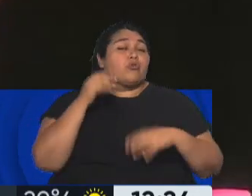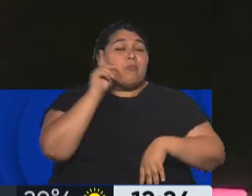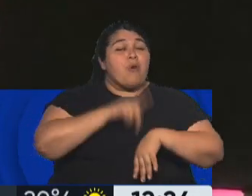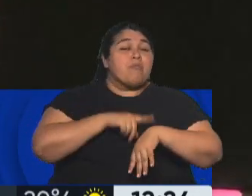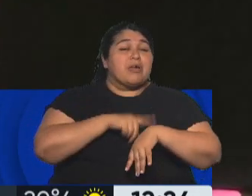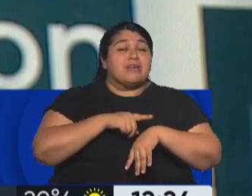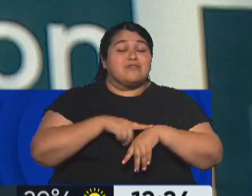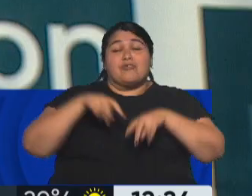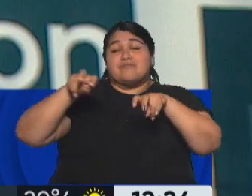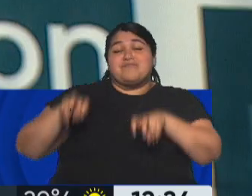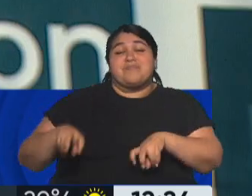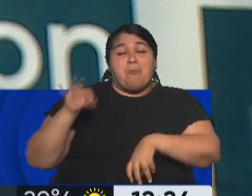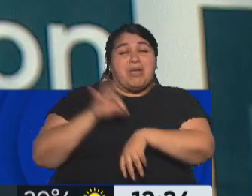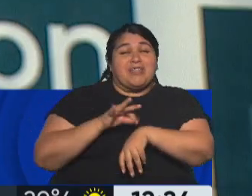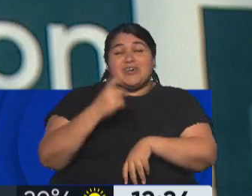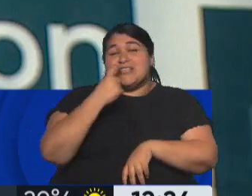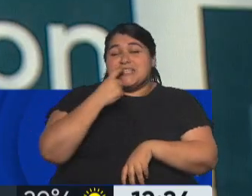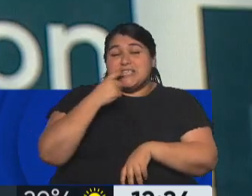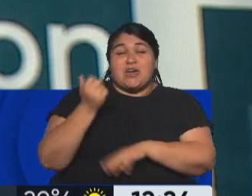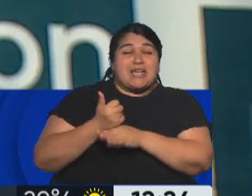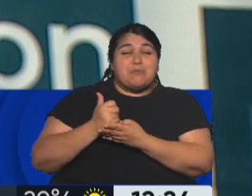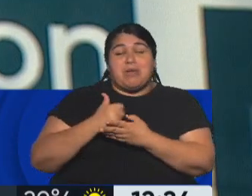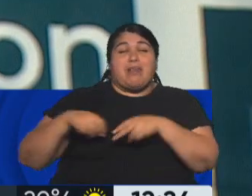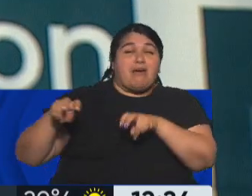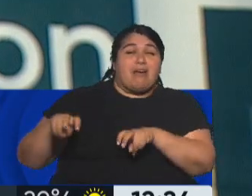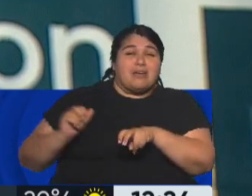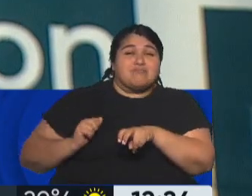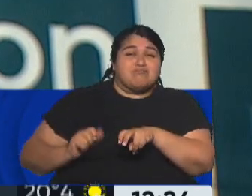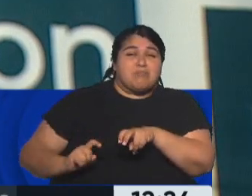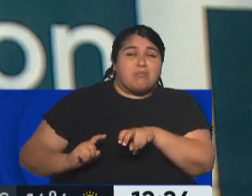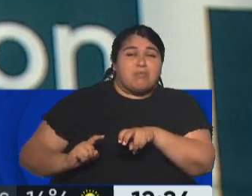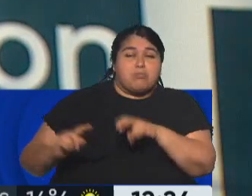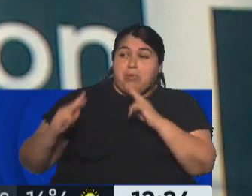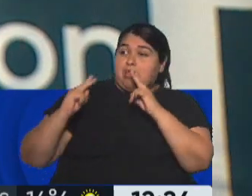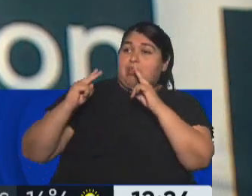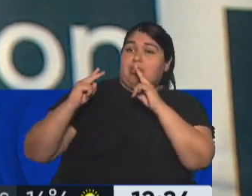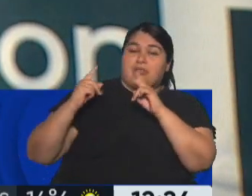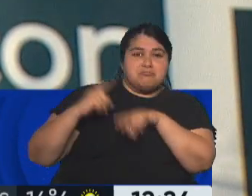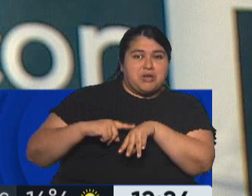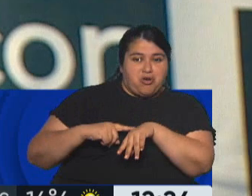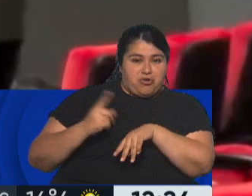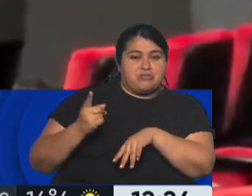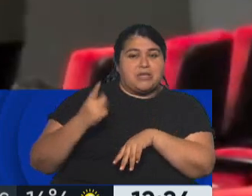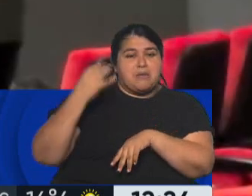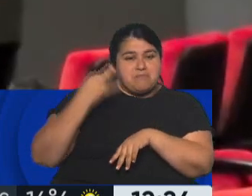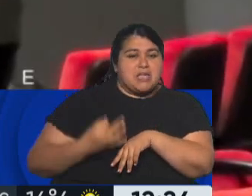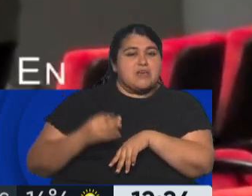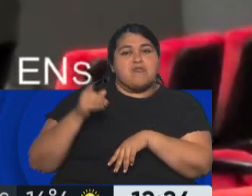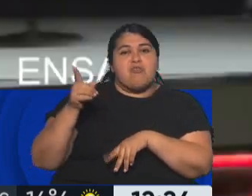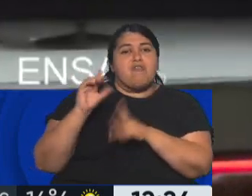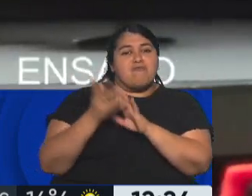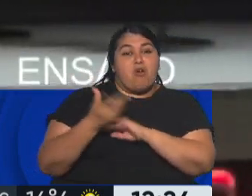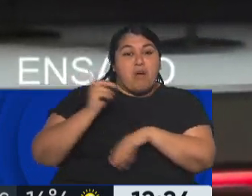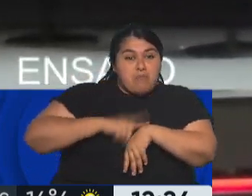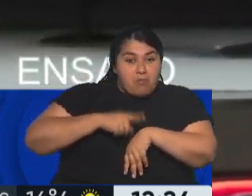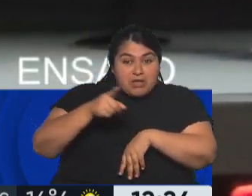de espera de un odontólogo y hay un par de revistas de crucigrama entonces este es por por eso el título pero la palabra la van a saber cuando